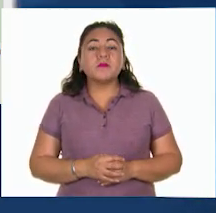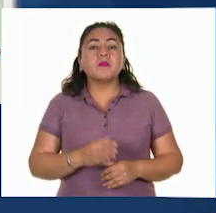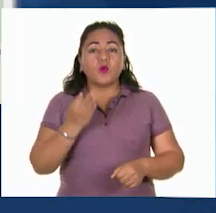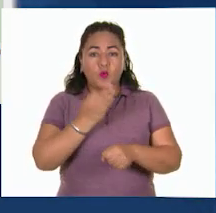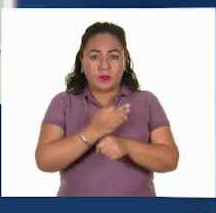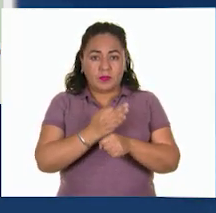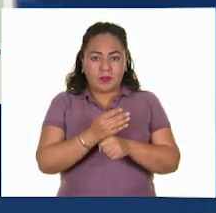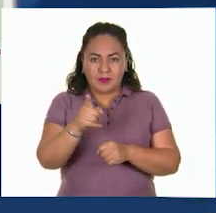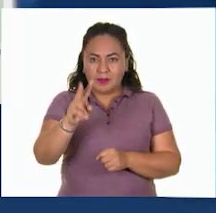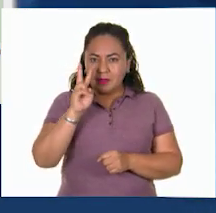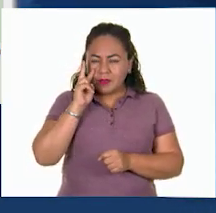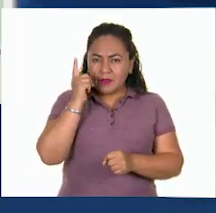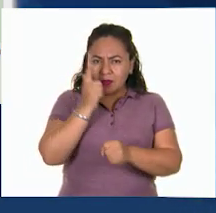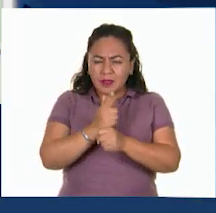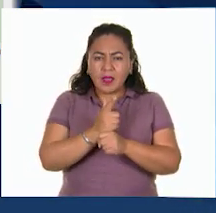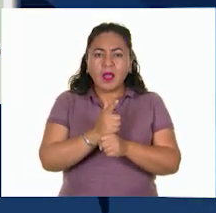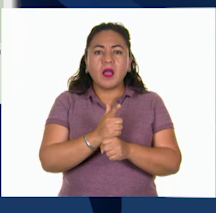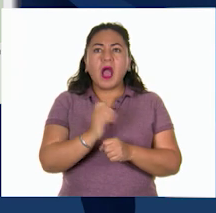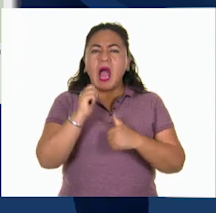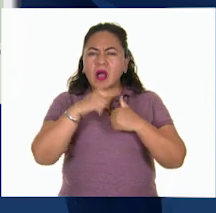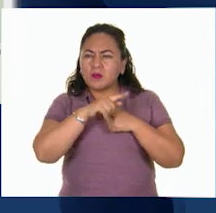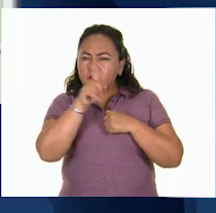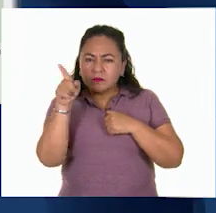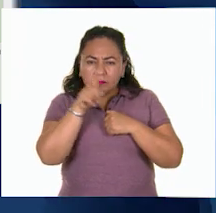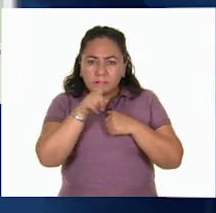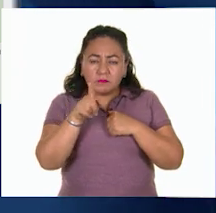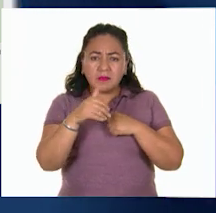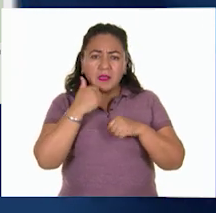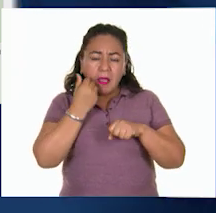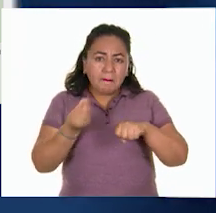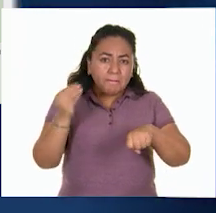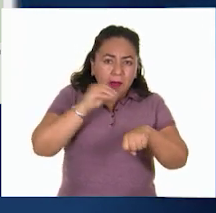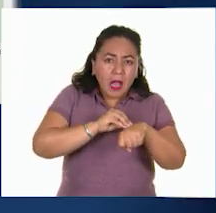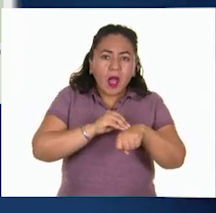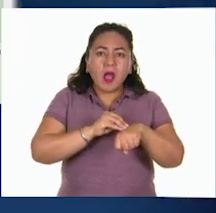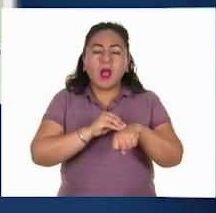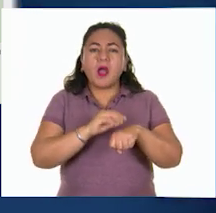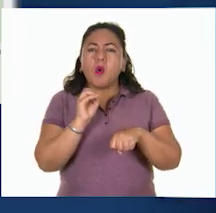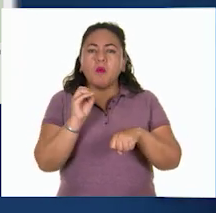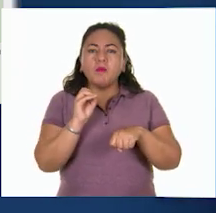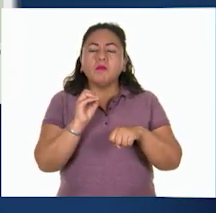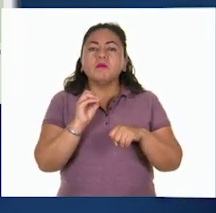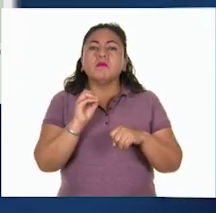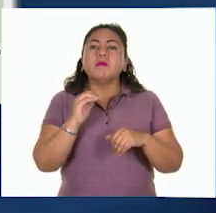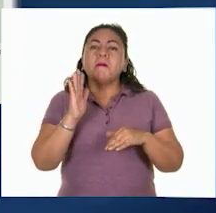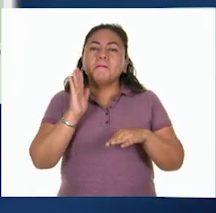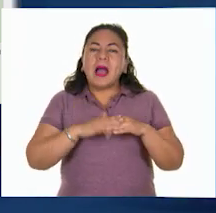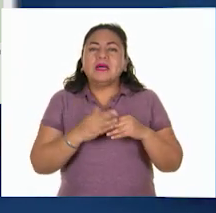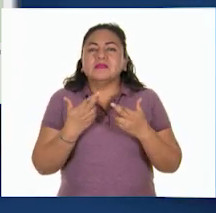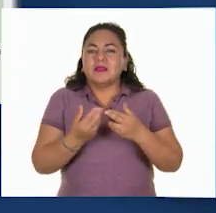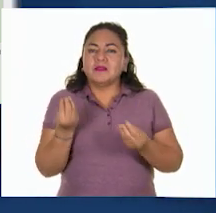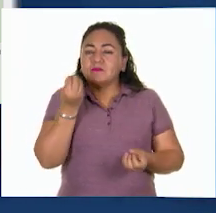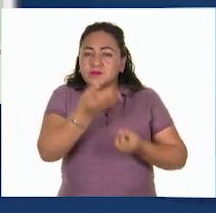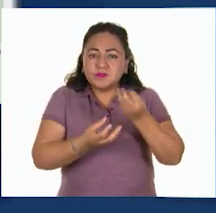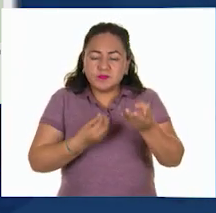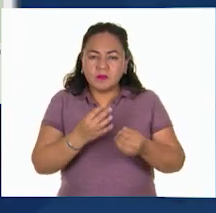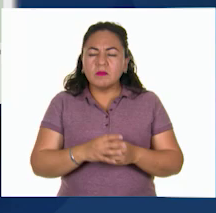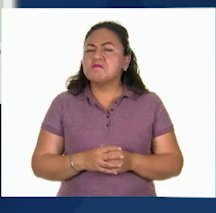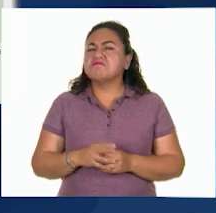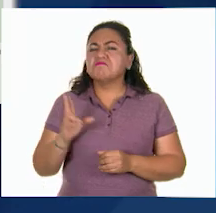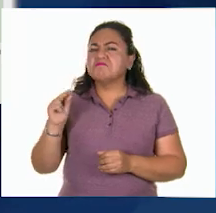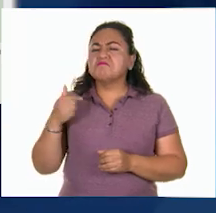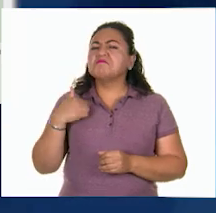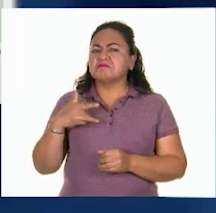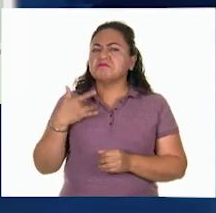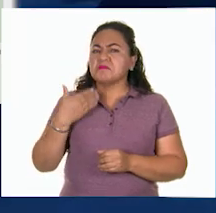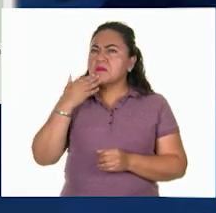algo que quieras modificar, agregar o enriquecer? En realidad no, Gaby, me parece que sintetiza muy